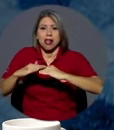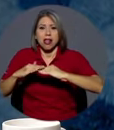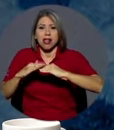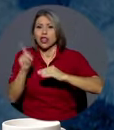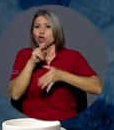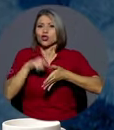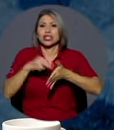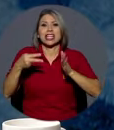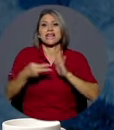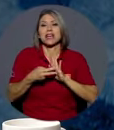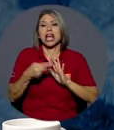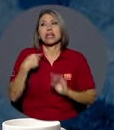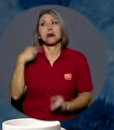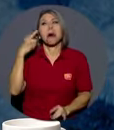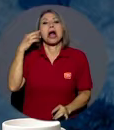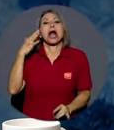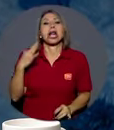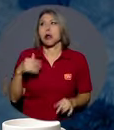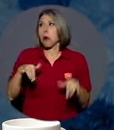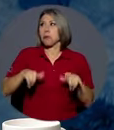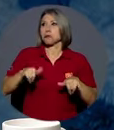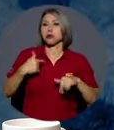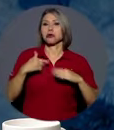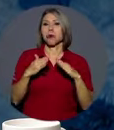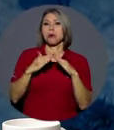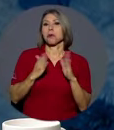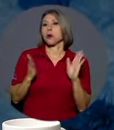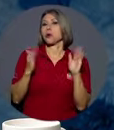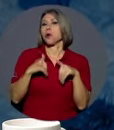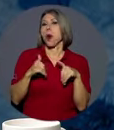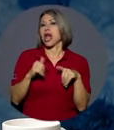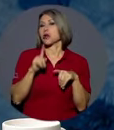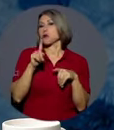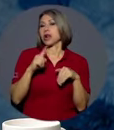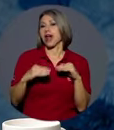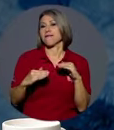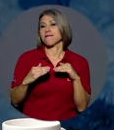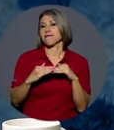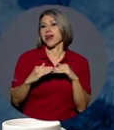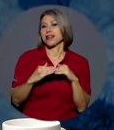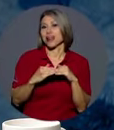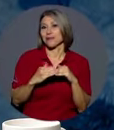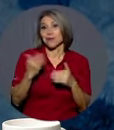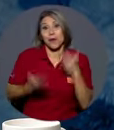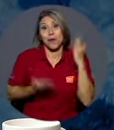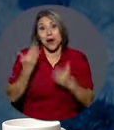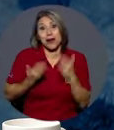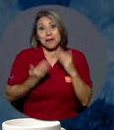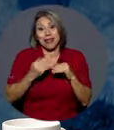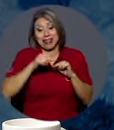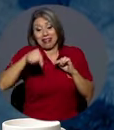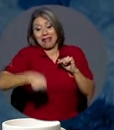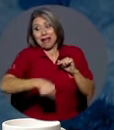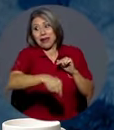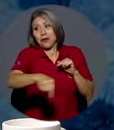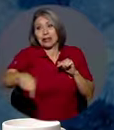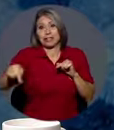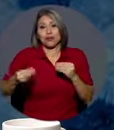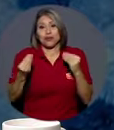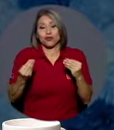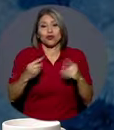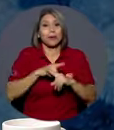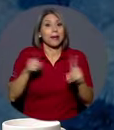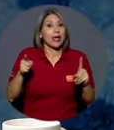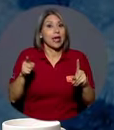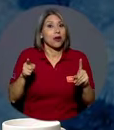yo crea que en mi cantón no hay una, que probablemente sí hay, debe haber una debajo de cada uno de nosotros, no significa que lo que